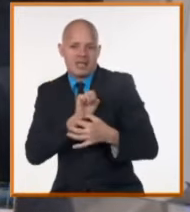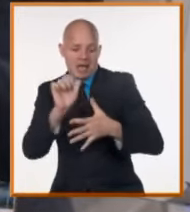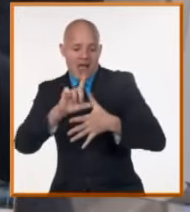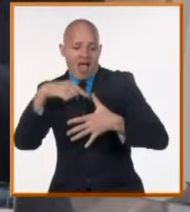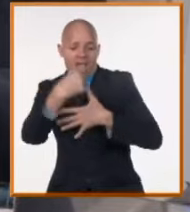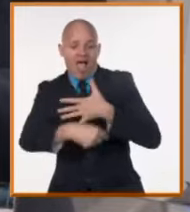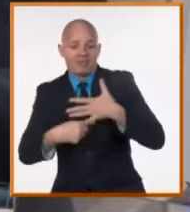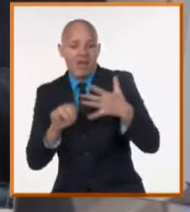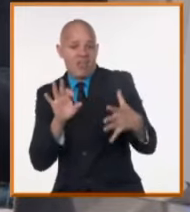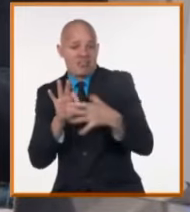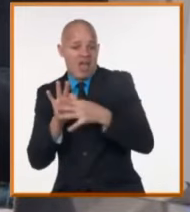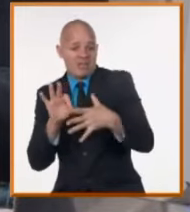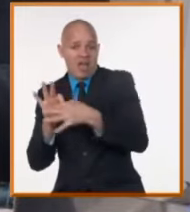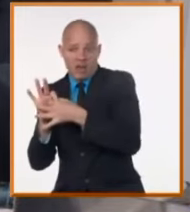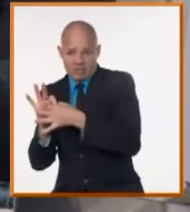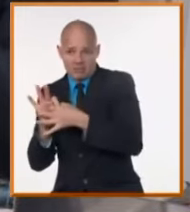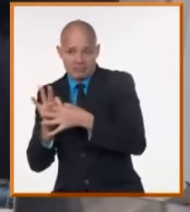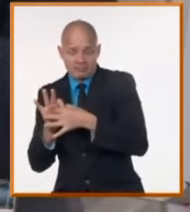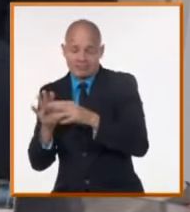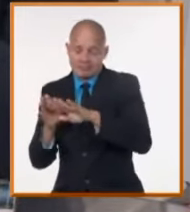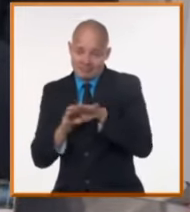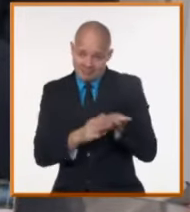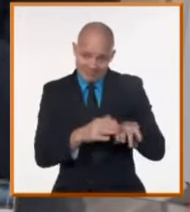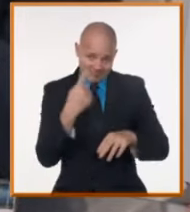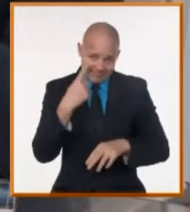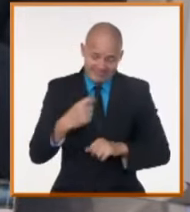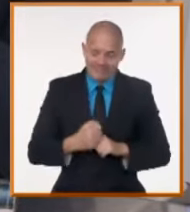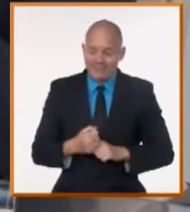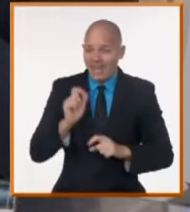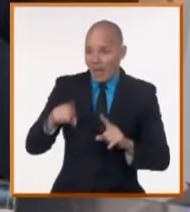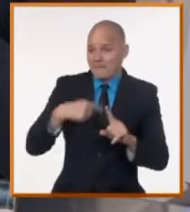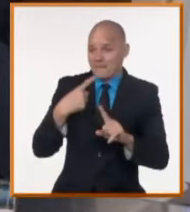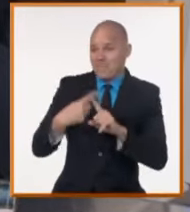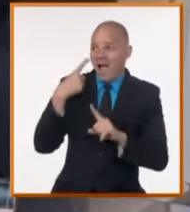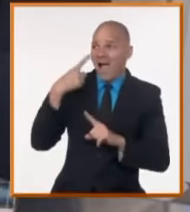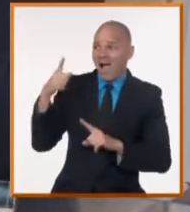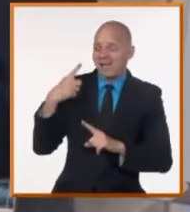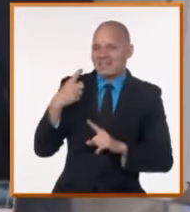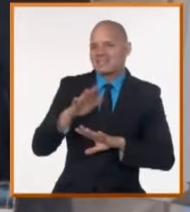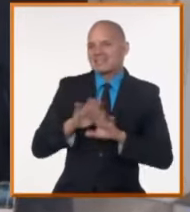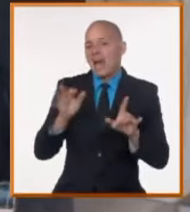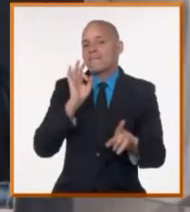llevar la independencia a Cuba y Puerto Rico. Mientras Estados Unidos ahí está chocando, exacto. Ahí empieza a chocar